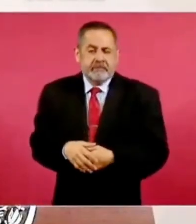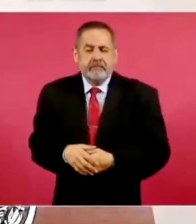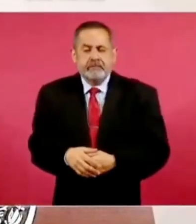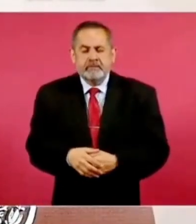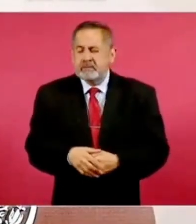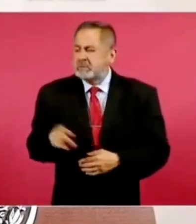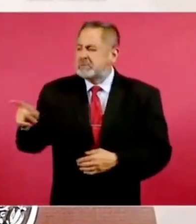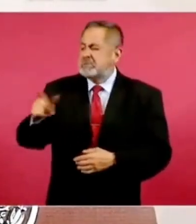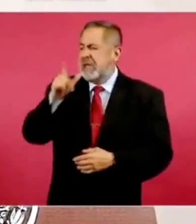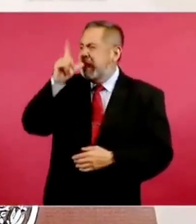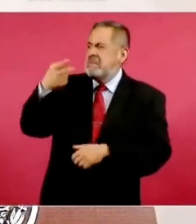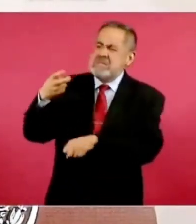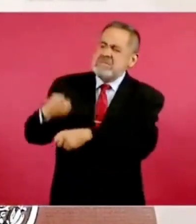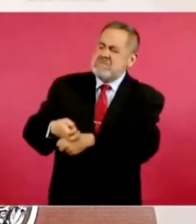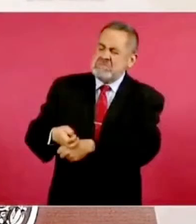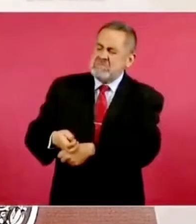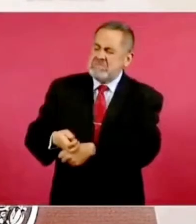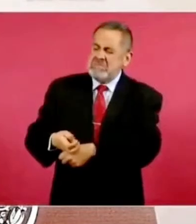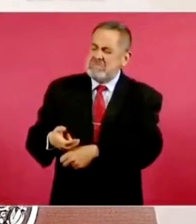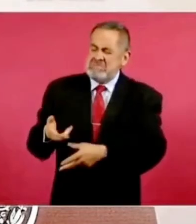Endurecida alma,